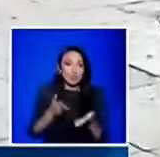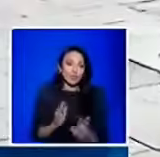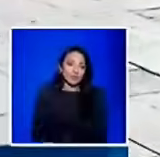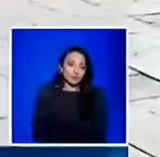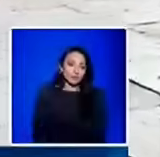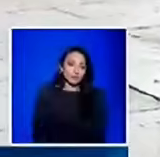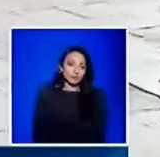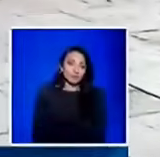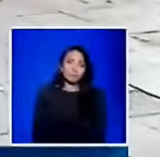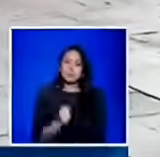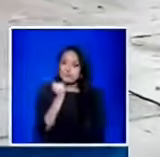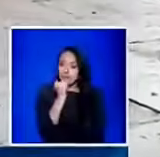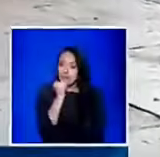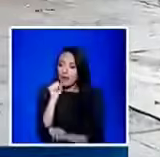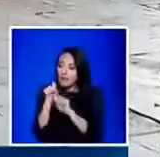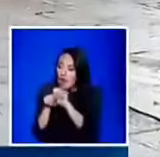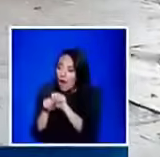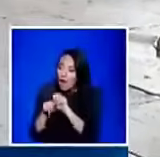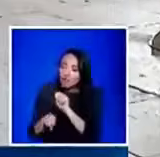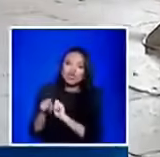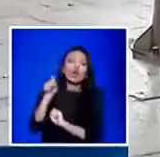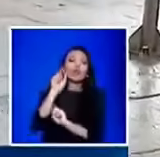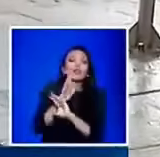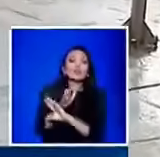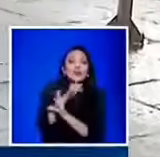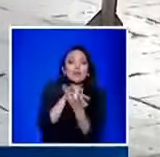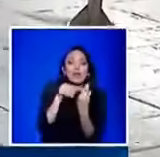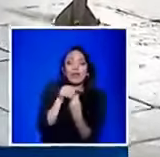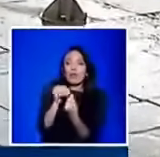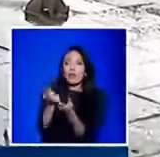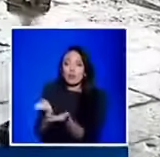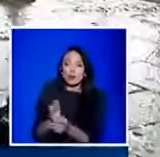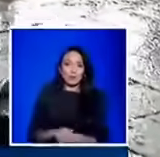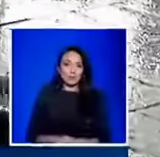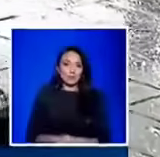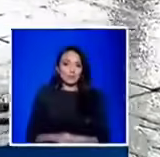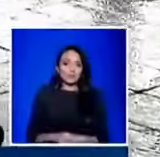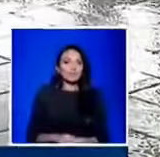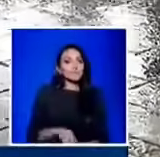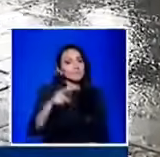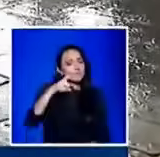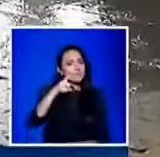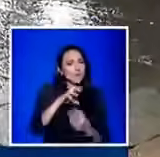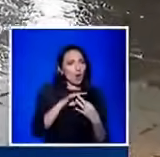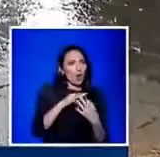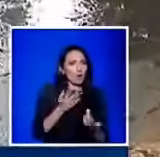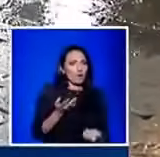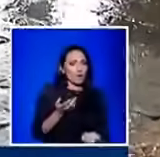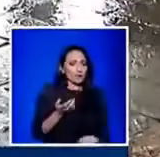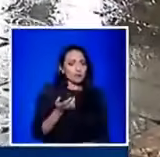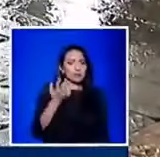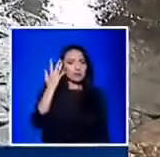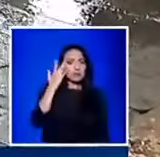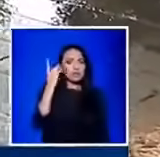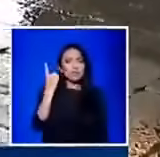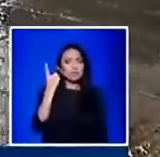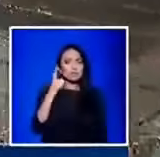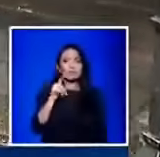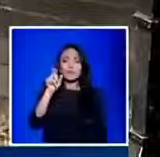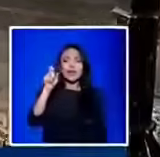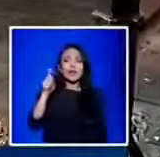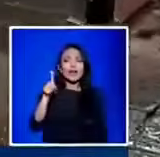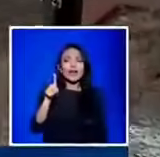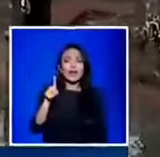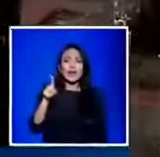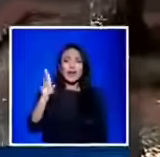y la piedra se va afectando, esto se deteriora y también ustedes hay que pedir colaboración, porque no únicamente lo que pasa con el excremento